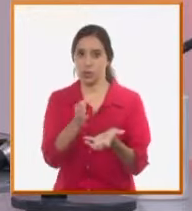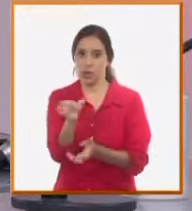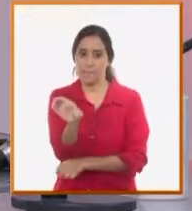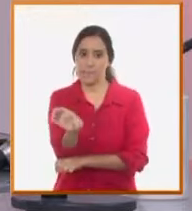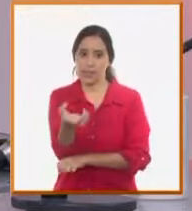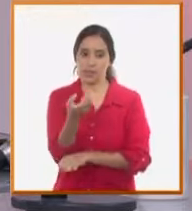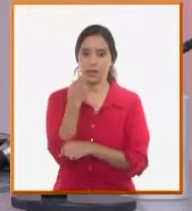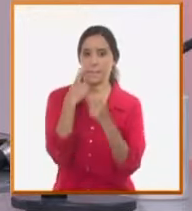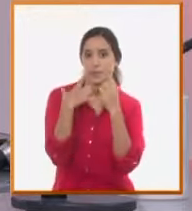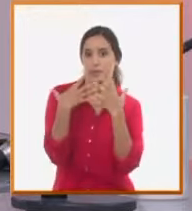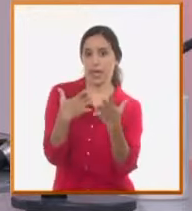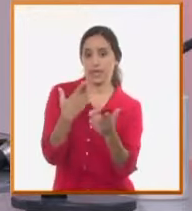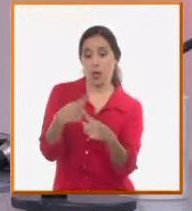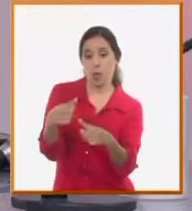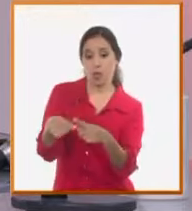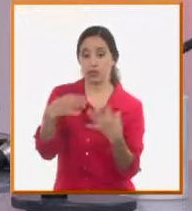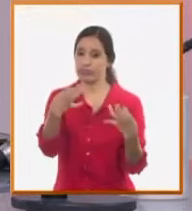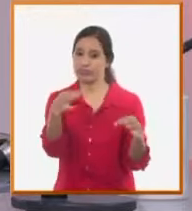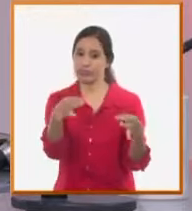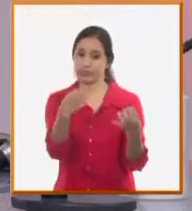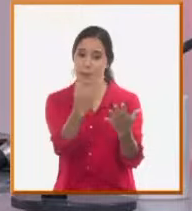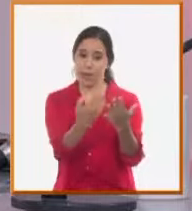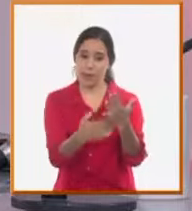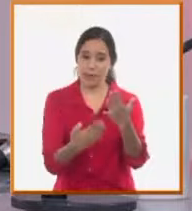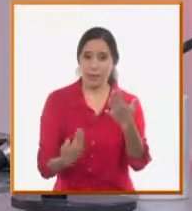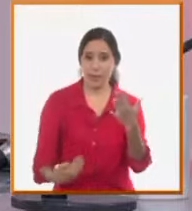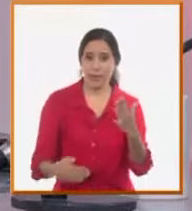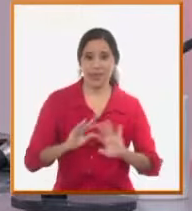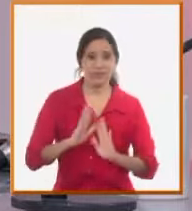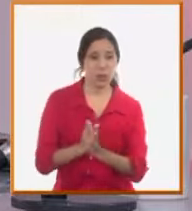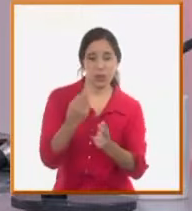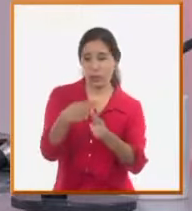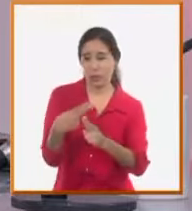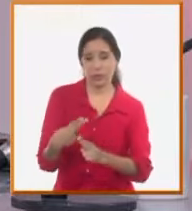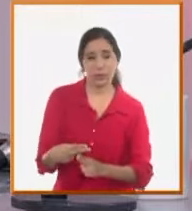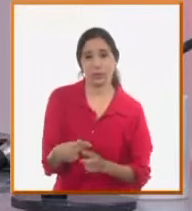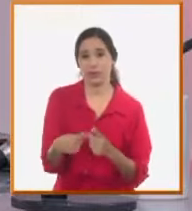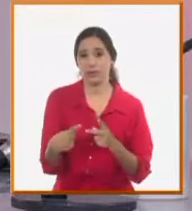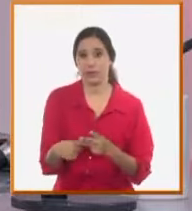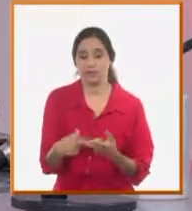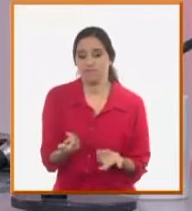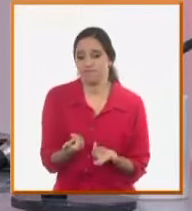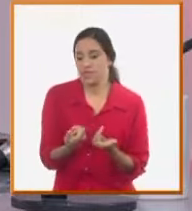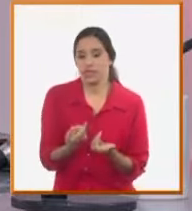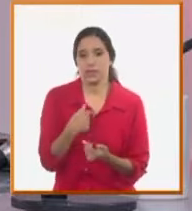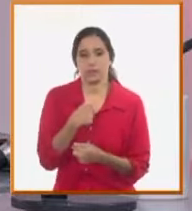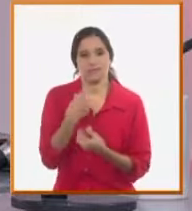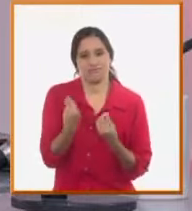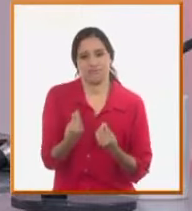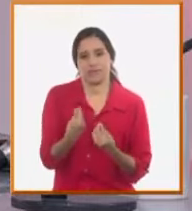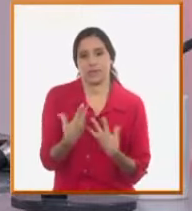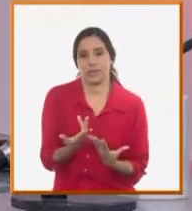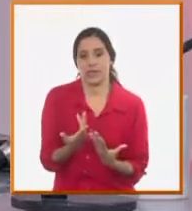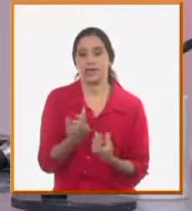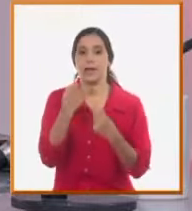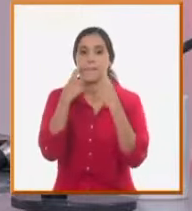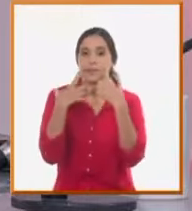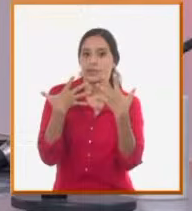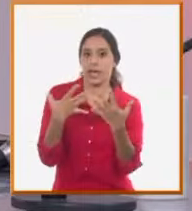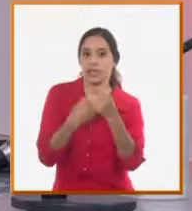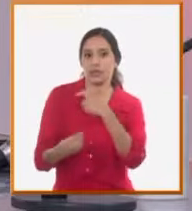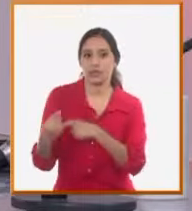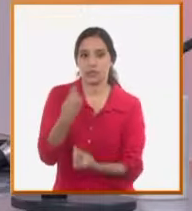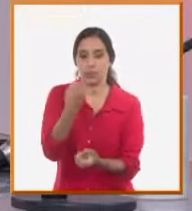que llenar demasiados papeles para tener un seguro. Pienso que debe materializarse un pago online, además de que las aseguradoras de la